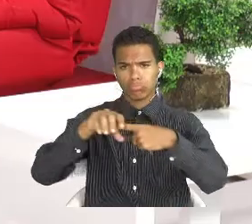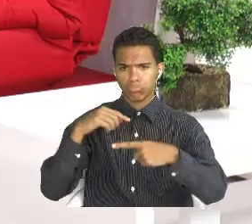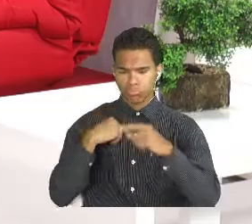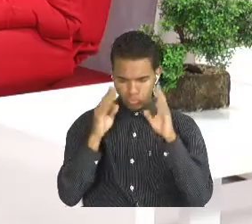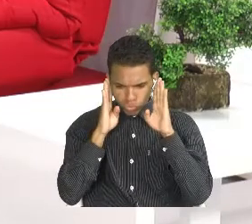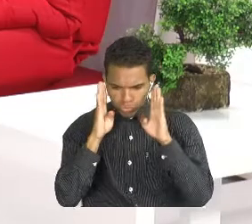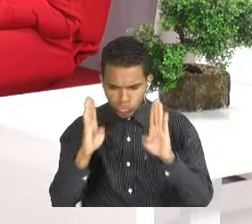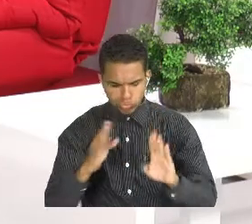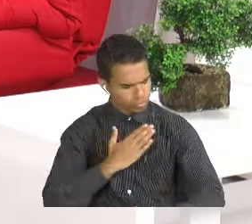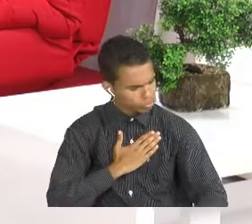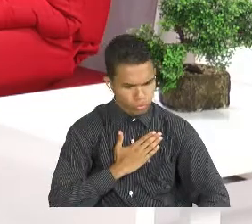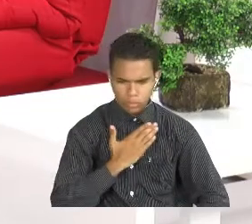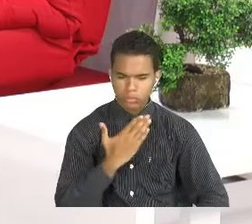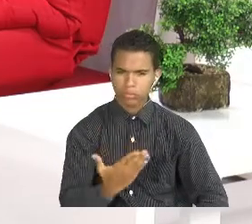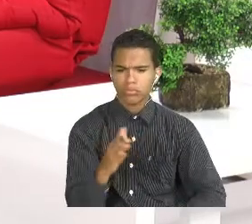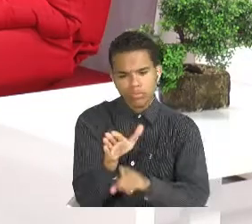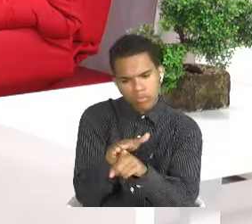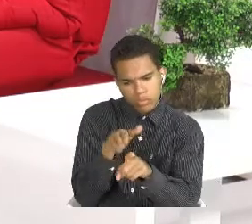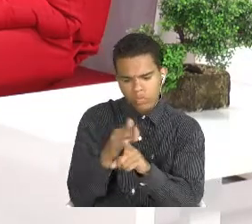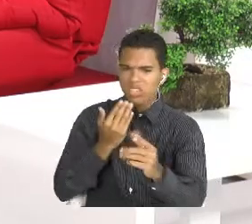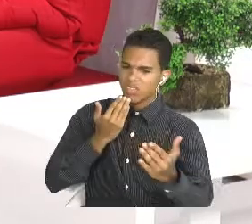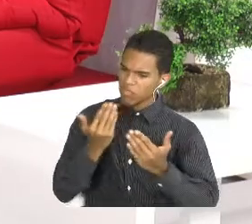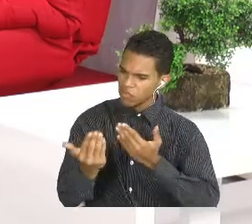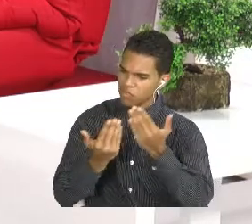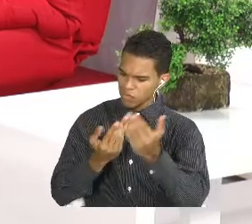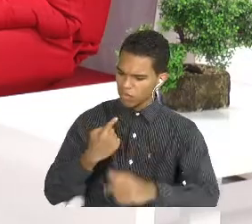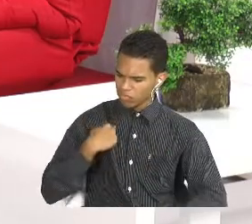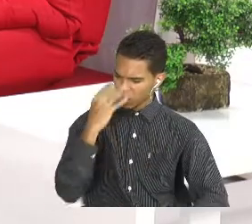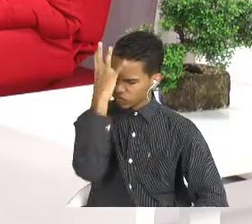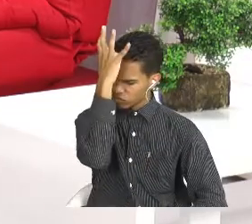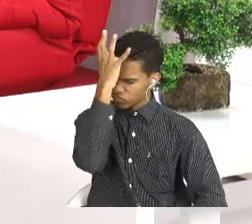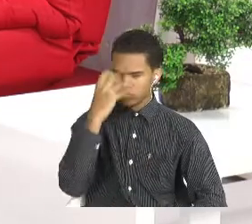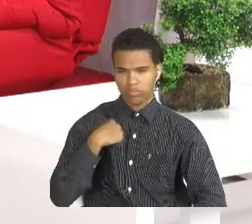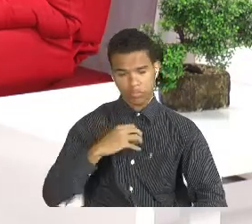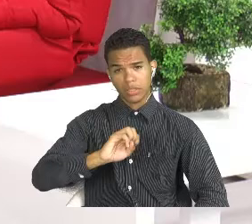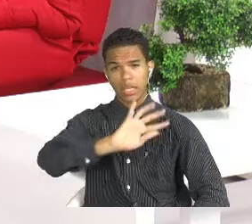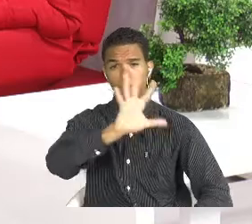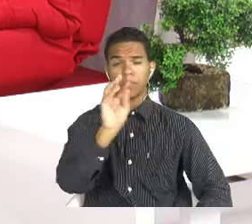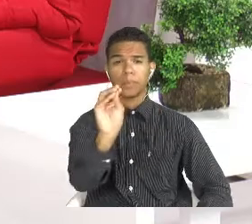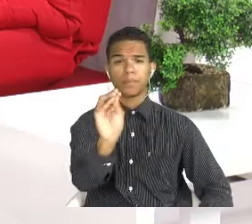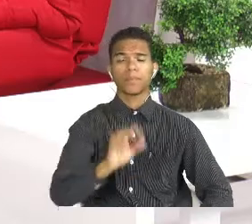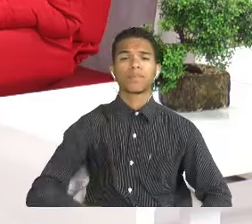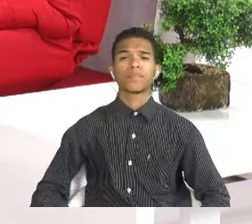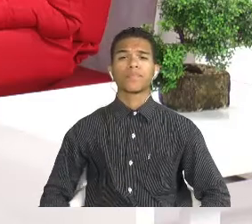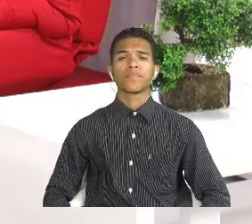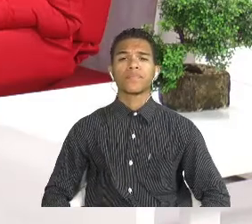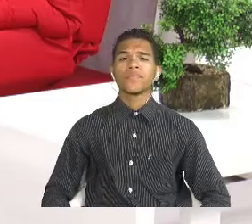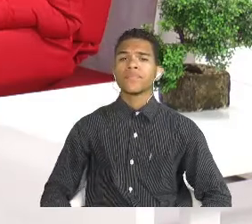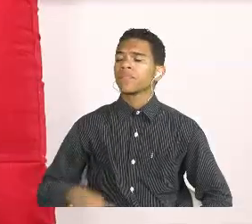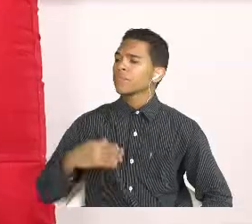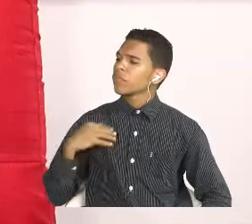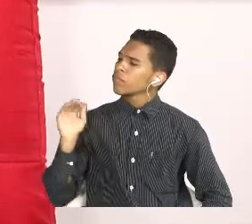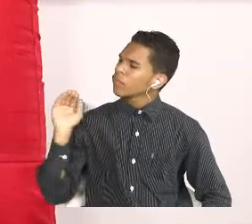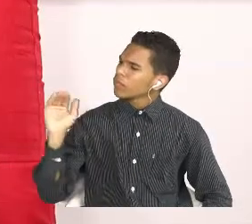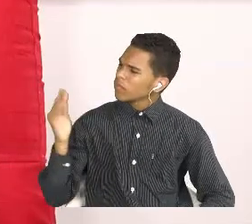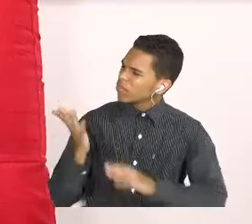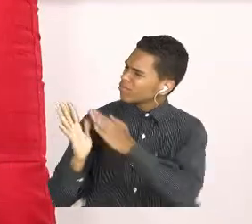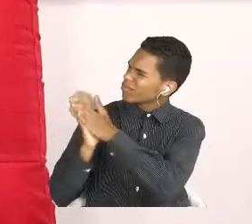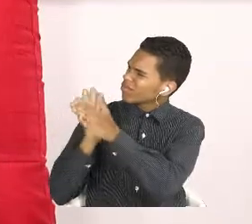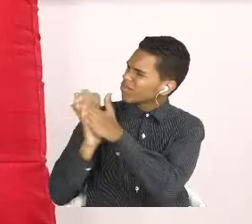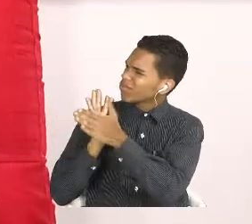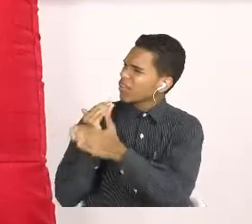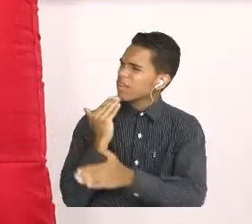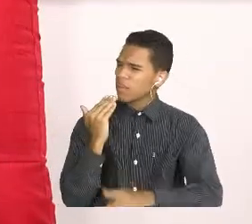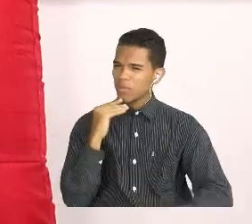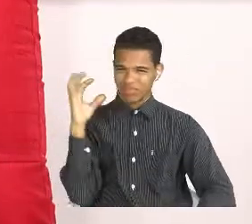toda la, con todo el cariño y la confianza de la preparación que tenemos. Sí, señor. Cuéntenos cómo se diagnostica a un